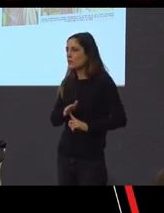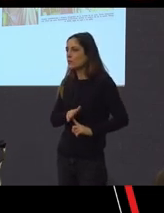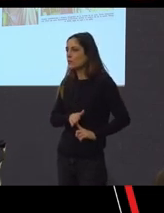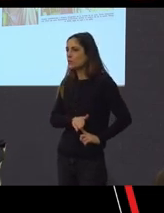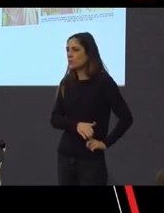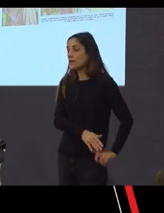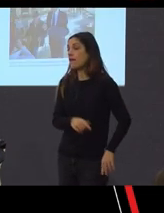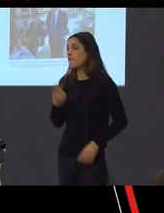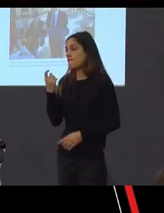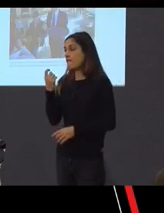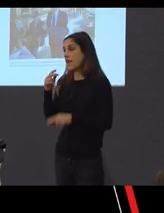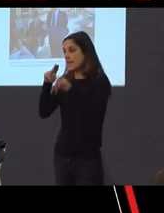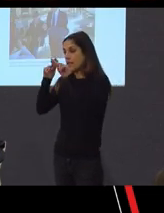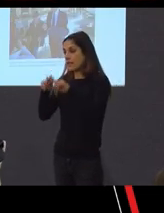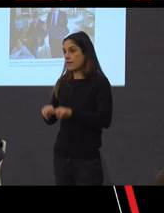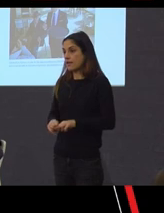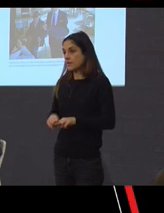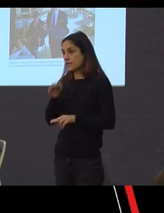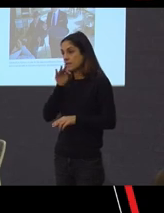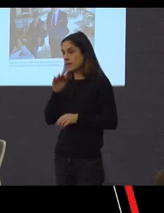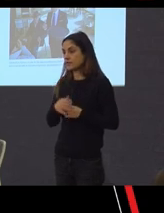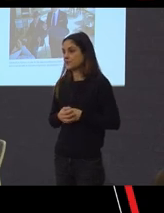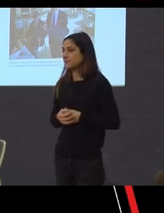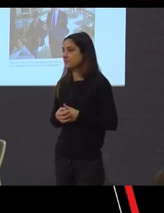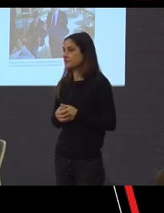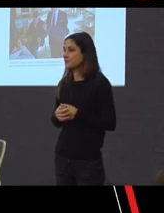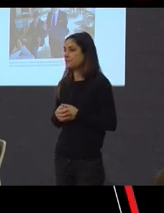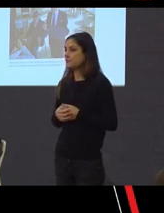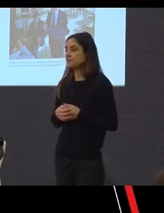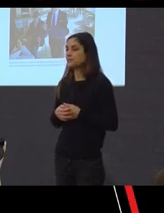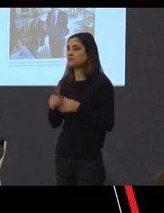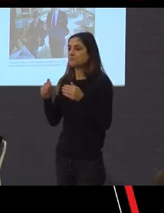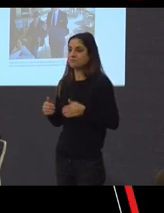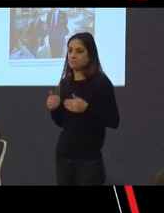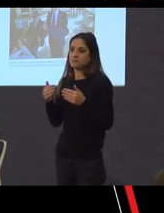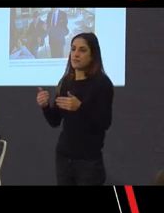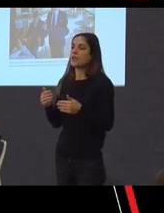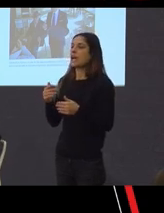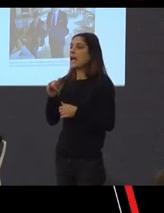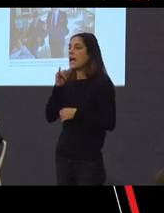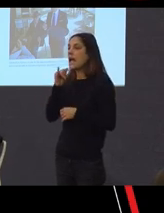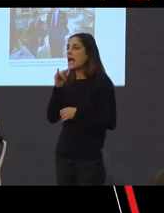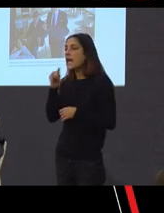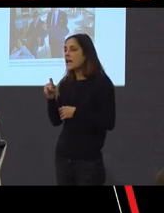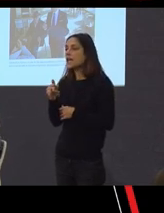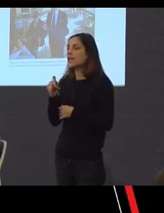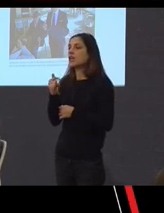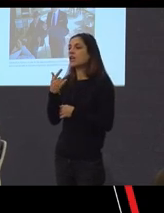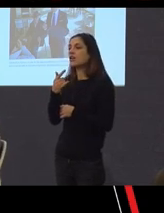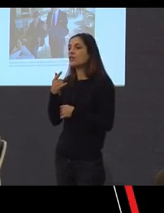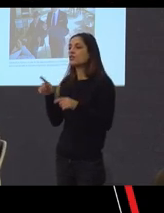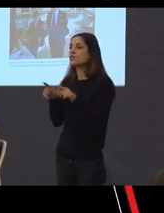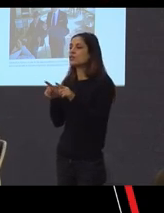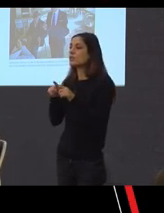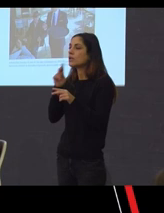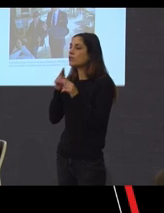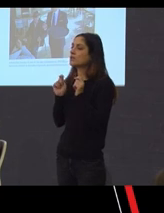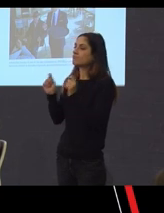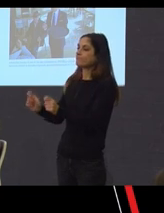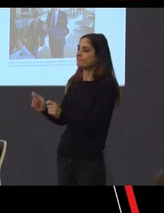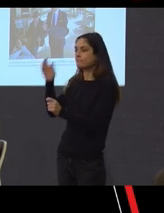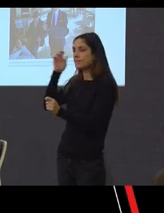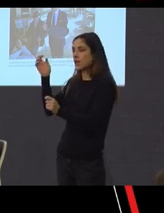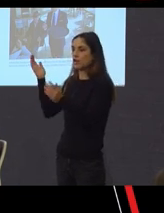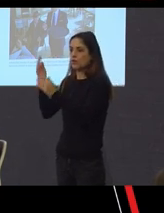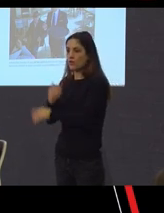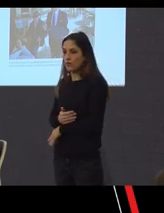investigar. Vamos co outro. Fillos non recoñecidos. Os fillos non recoñecidos, non recoñecer un fillo non é un